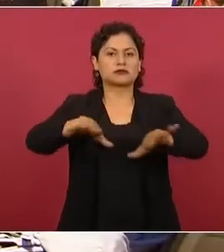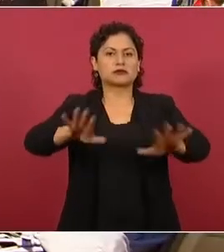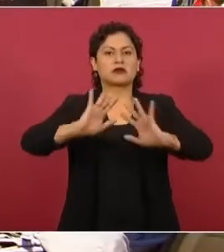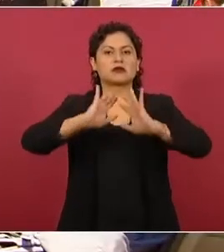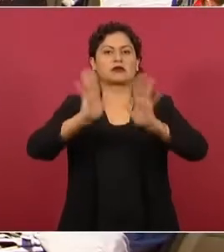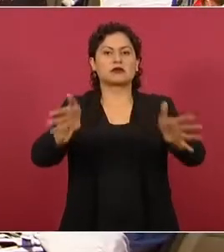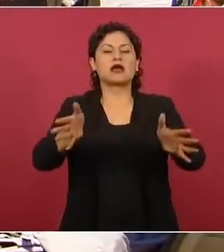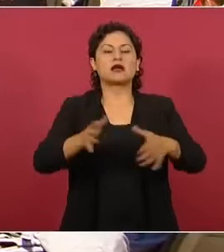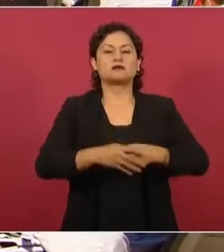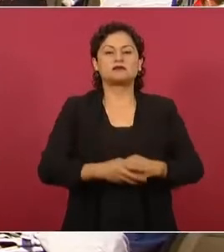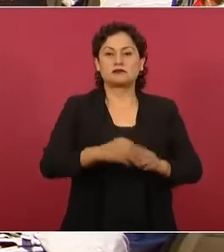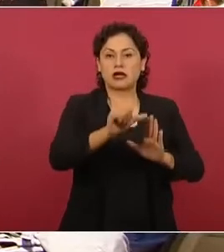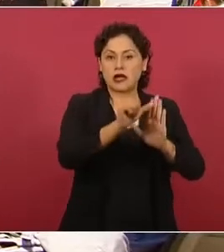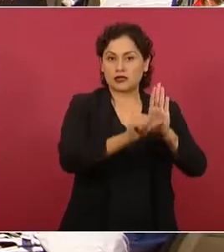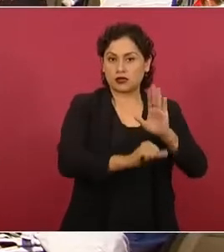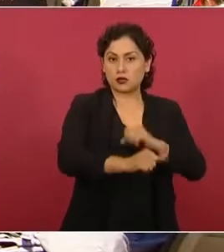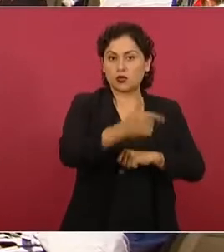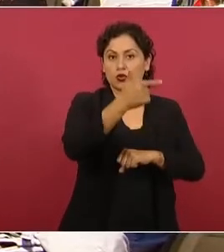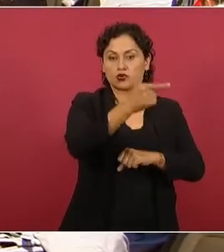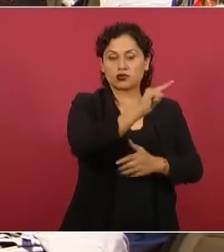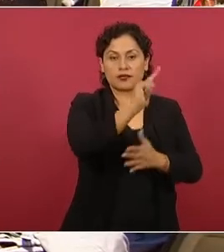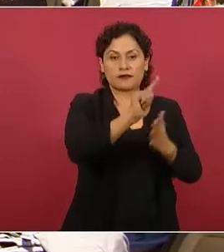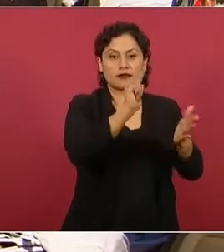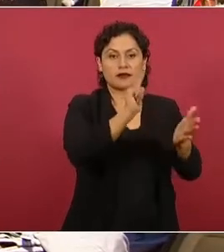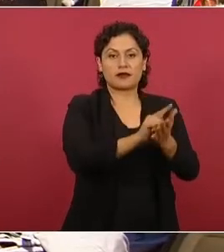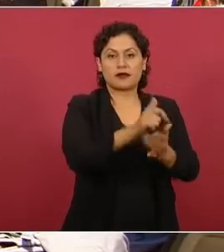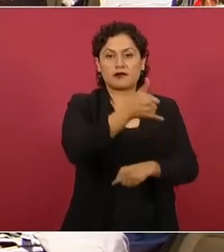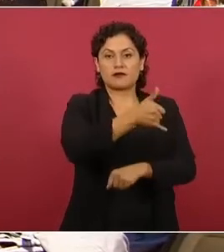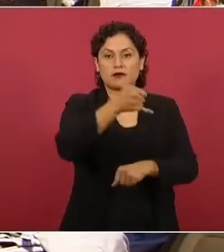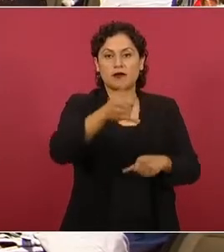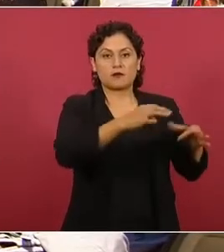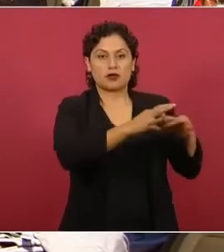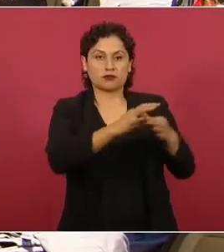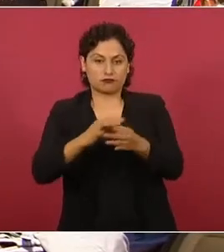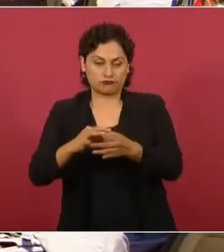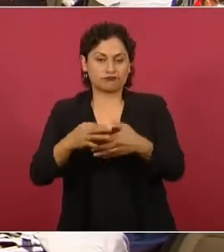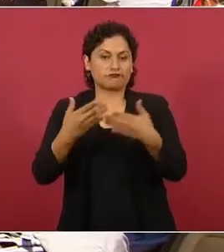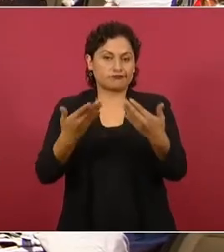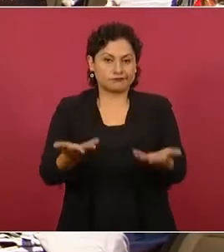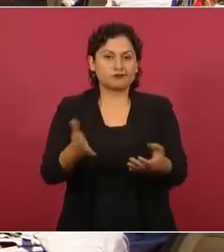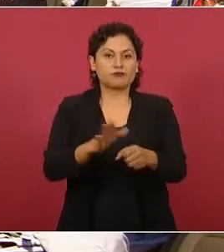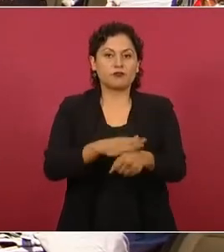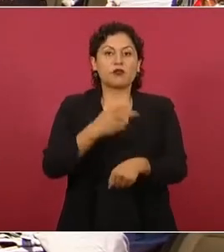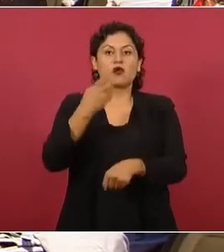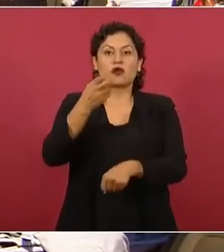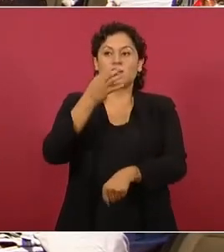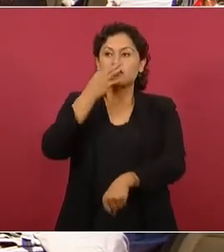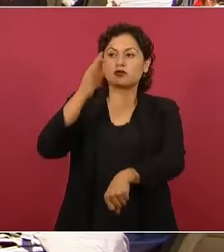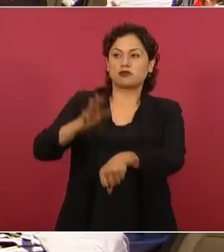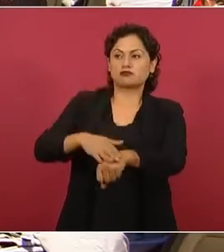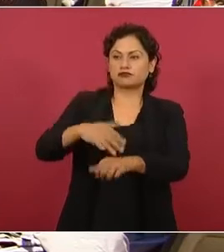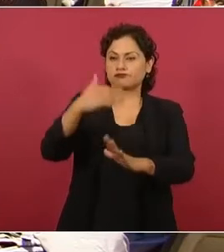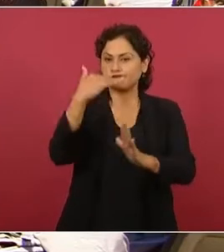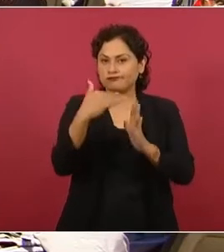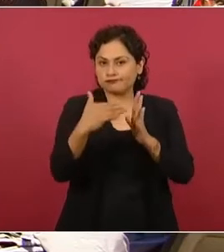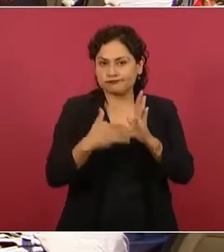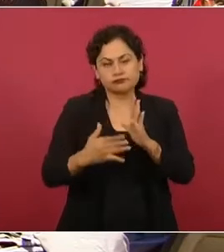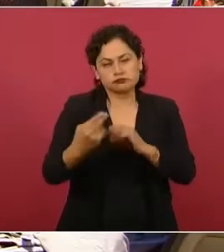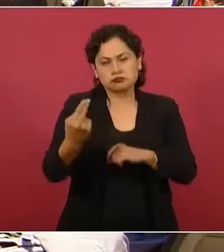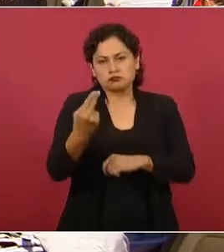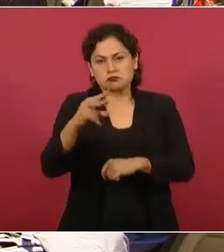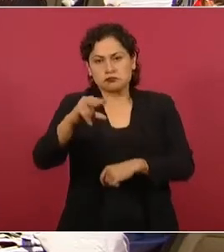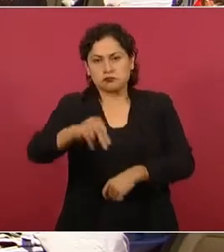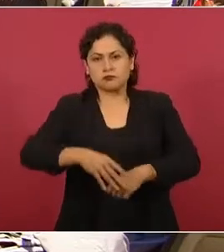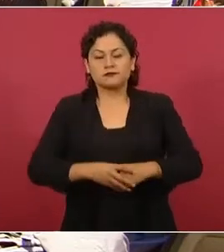fundamento en el artículo 7 de la Ley del Infonavit, por lo que se solicita dispensar la lectura. Una vez